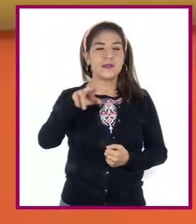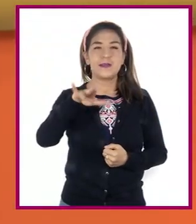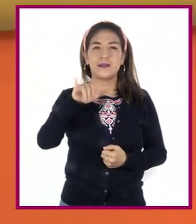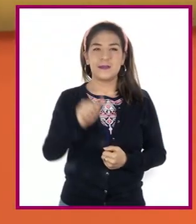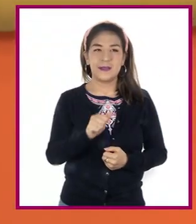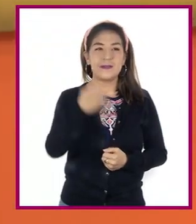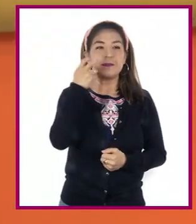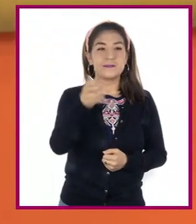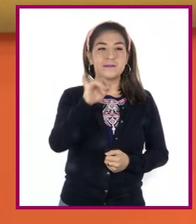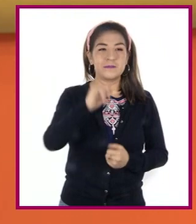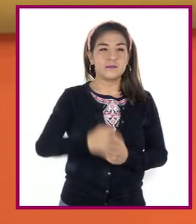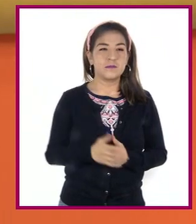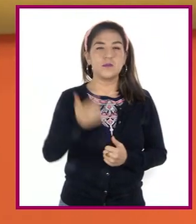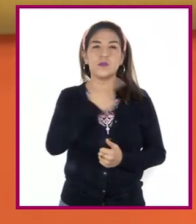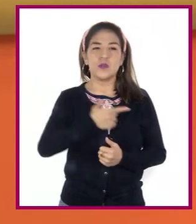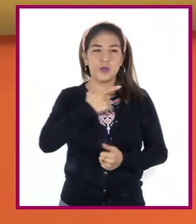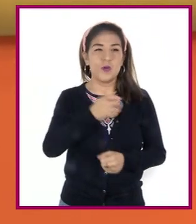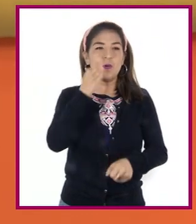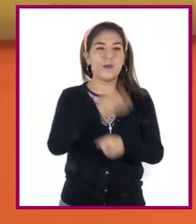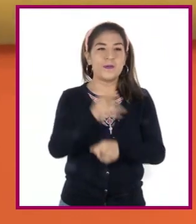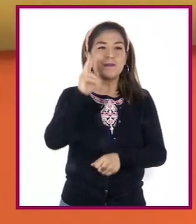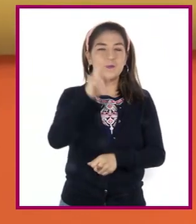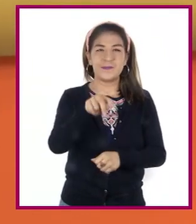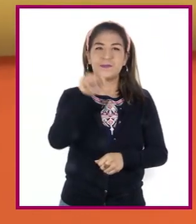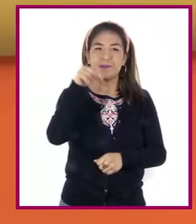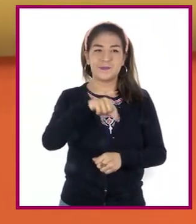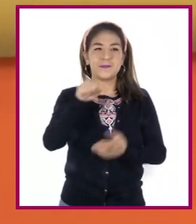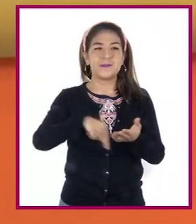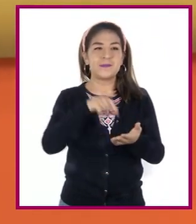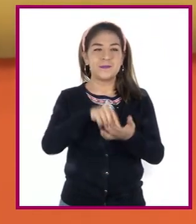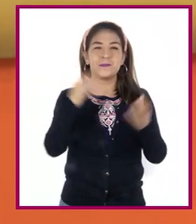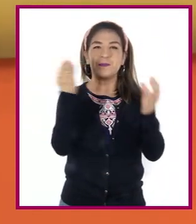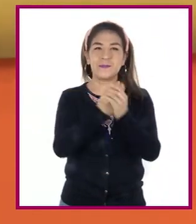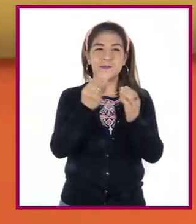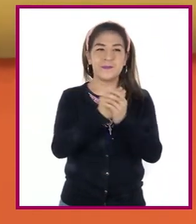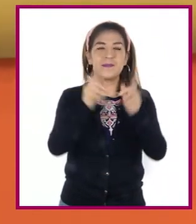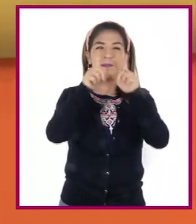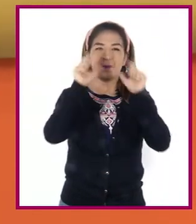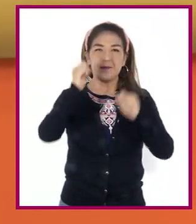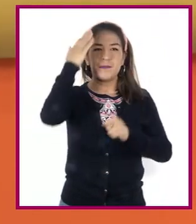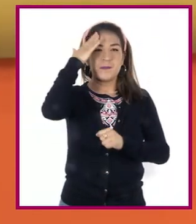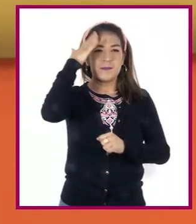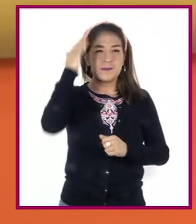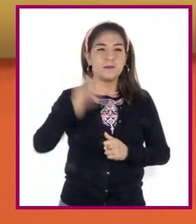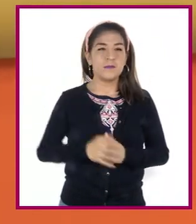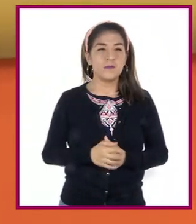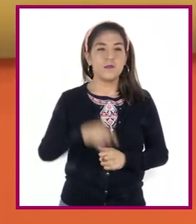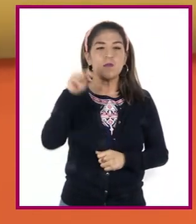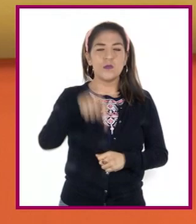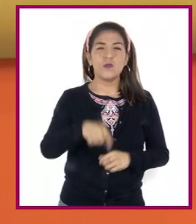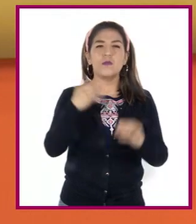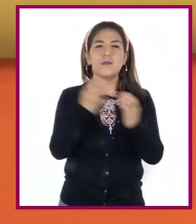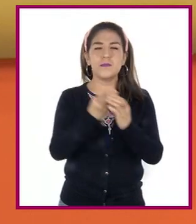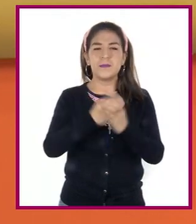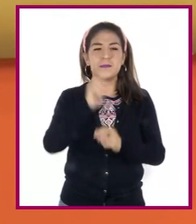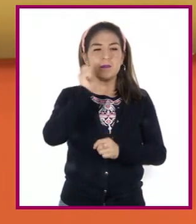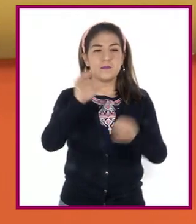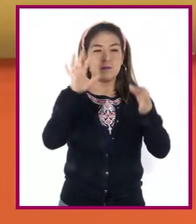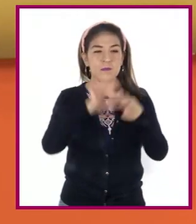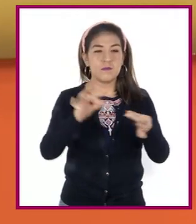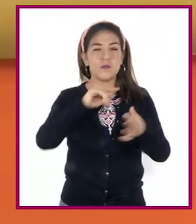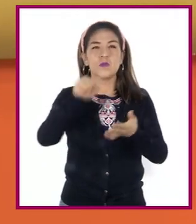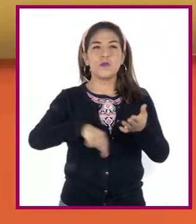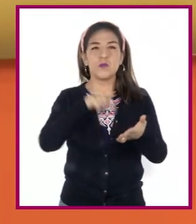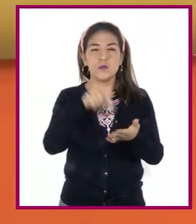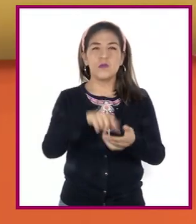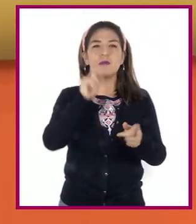y efectivamente es un gusto encontrarnos por aquí, en una sesión más de lengua materna. En esta sesión hablaremos sobre